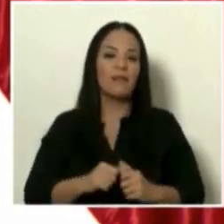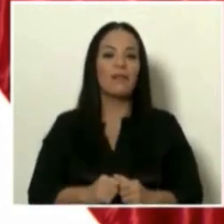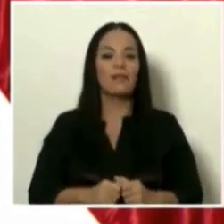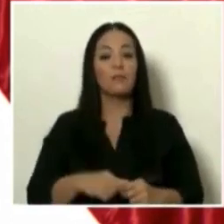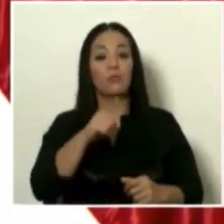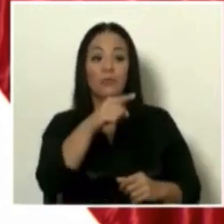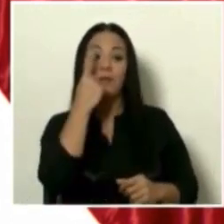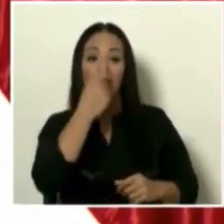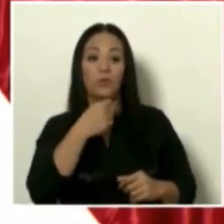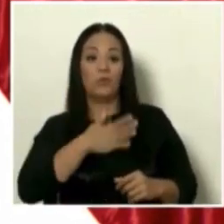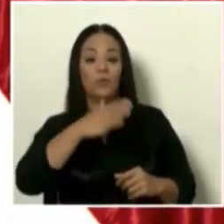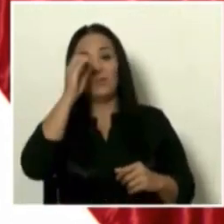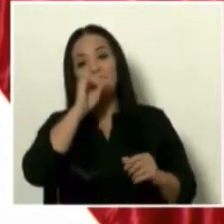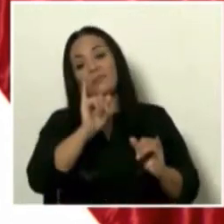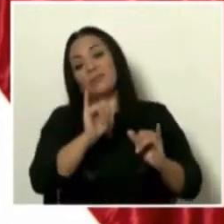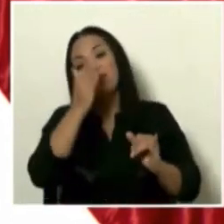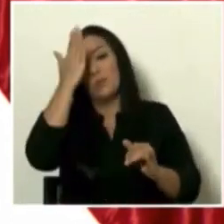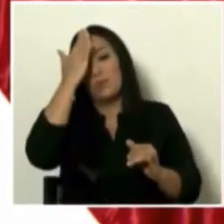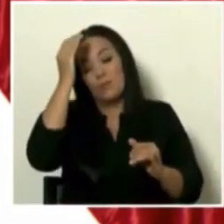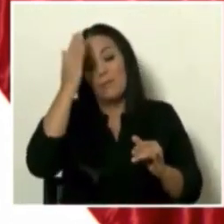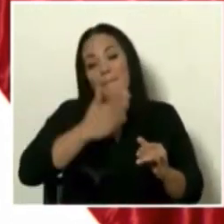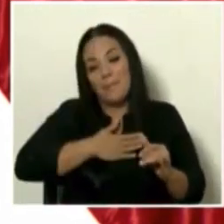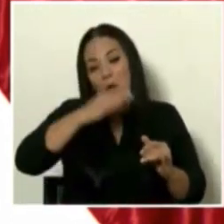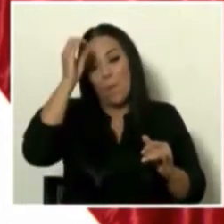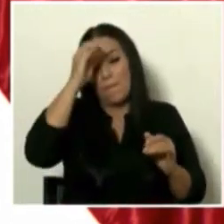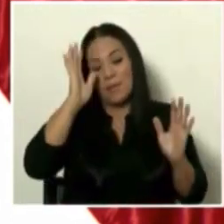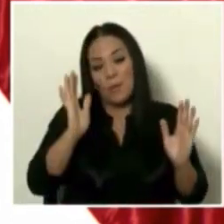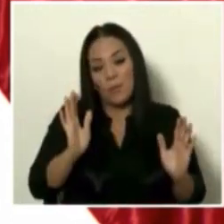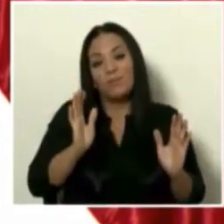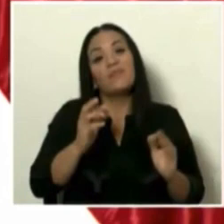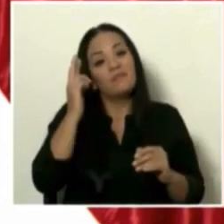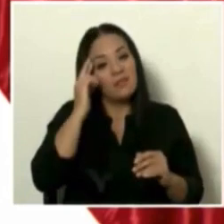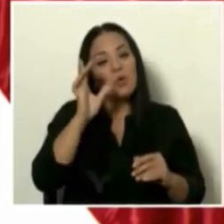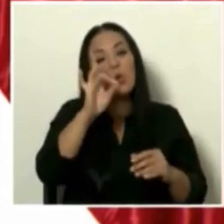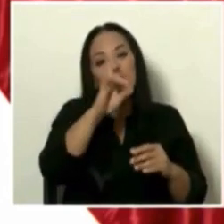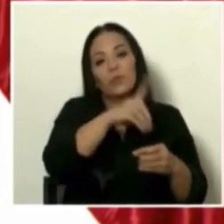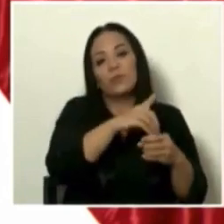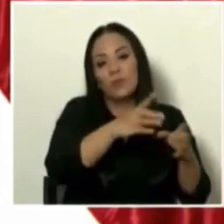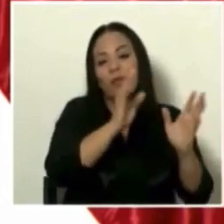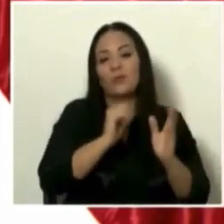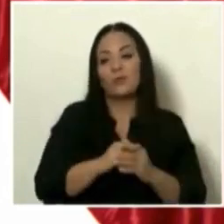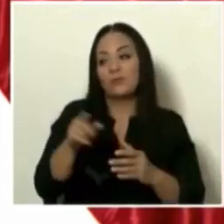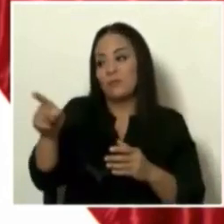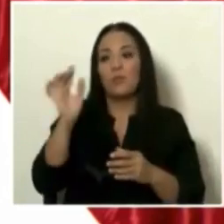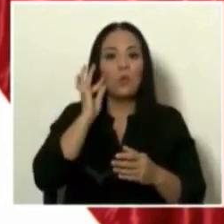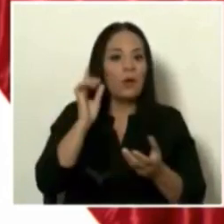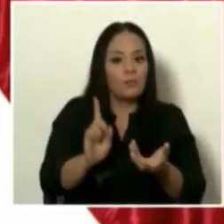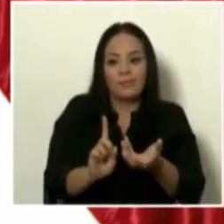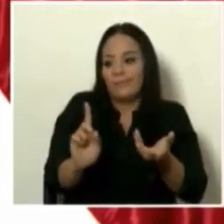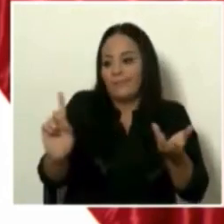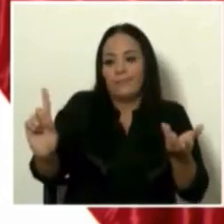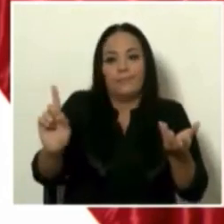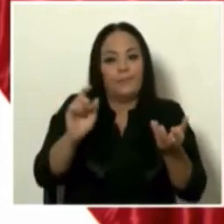opinión, esa es mi opinión. Tienen razón esos 8 diputados y ella se